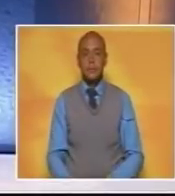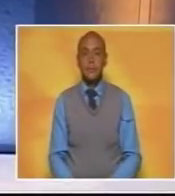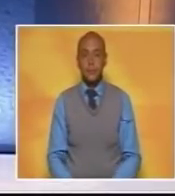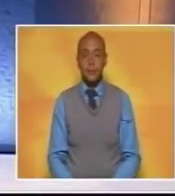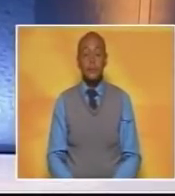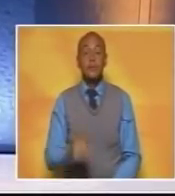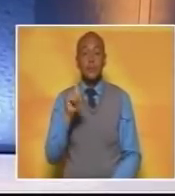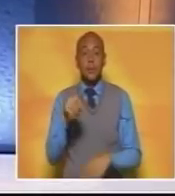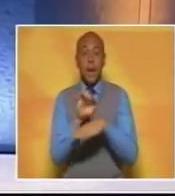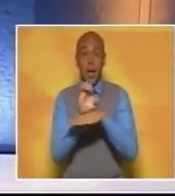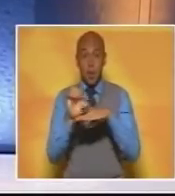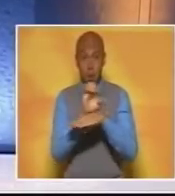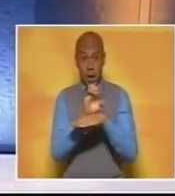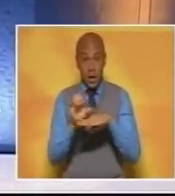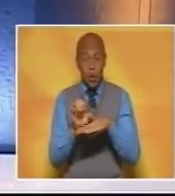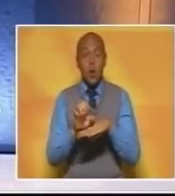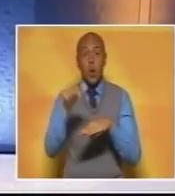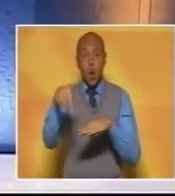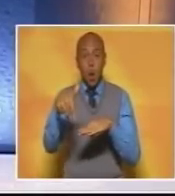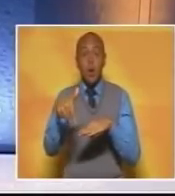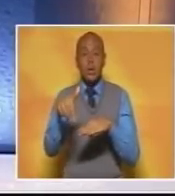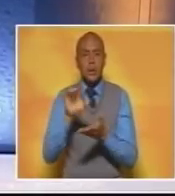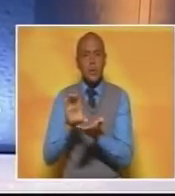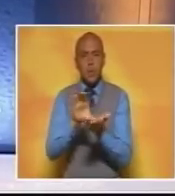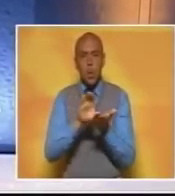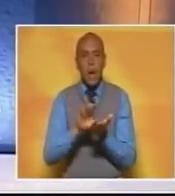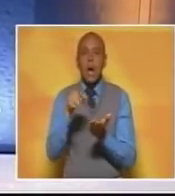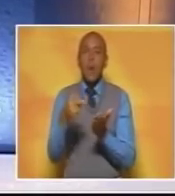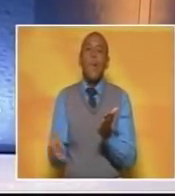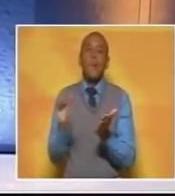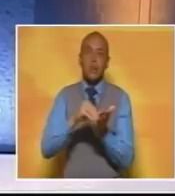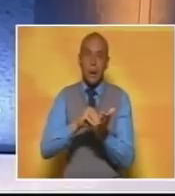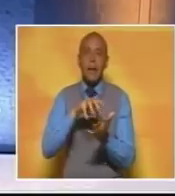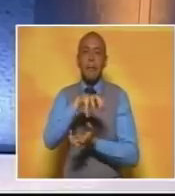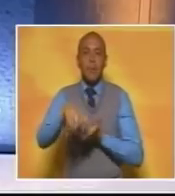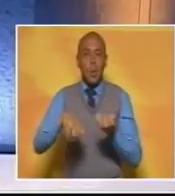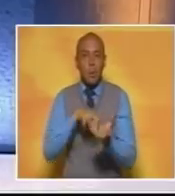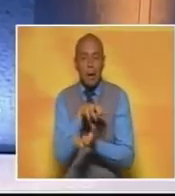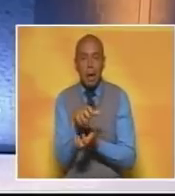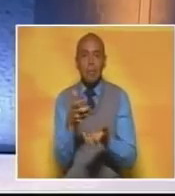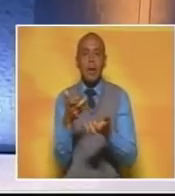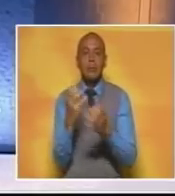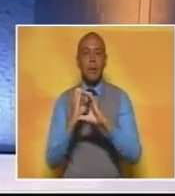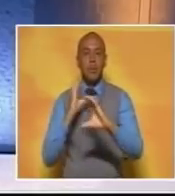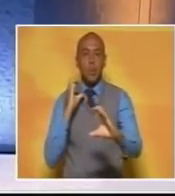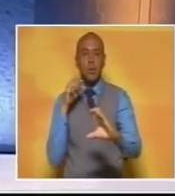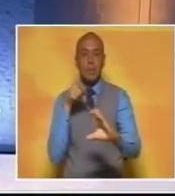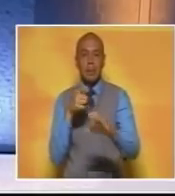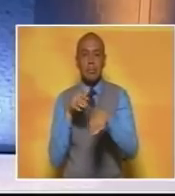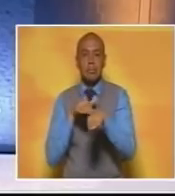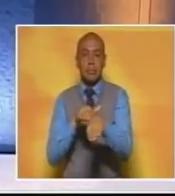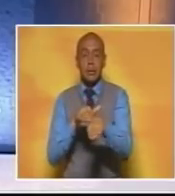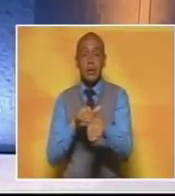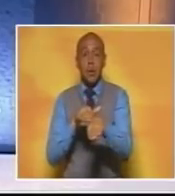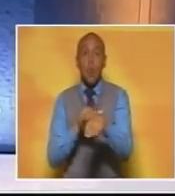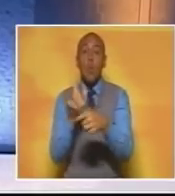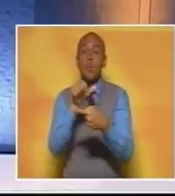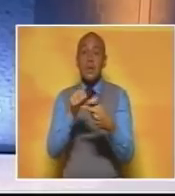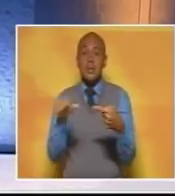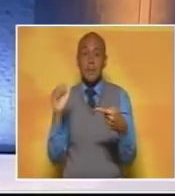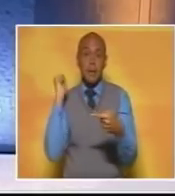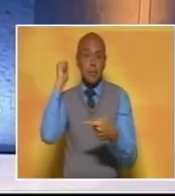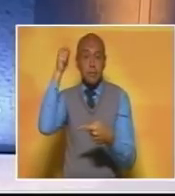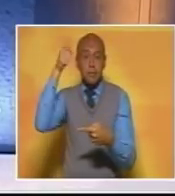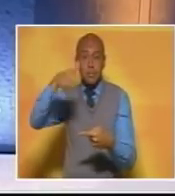En Ecuador, la ciudad de Quito amaneció este jueves nuevamente con problemas en el transporte de autobuses de servicio urbano. Esto al cumplirse una semana de las